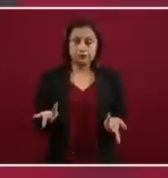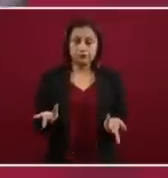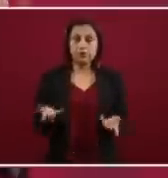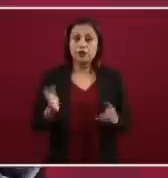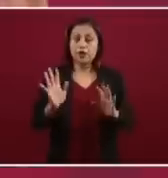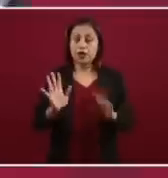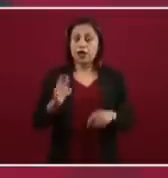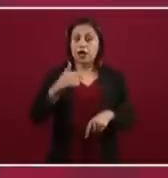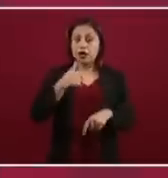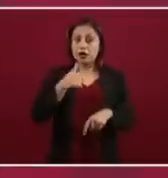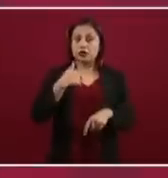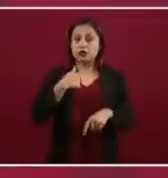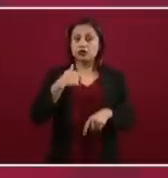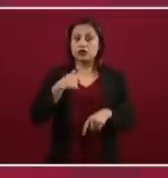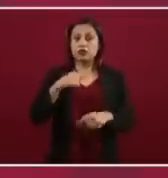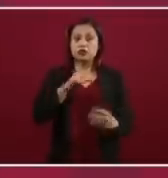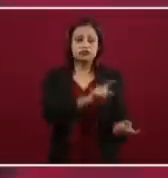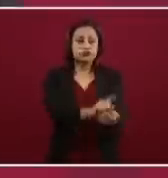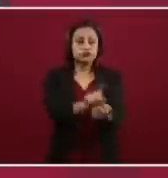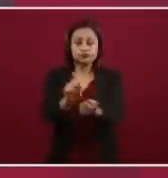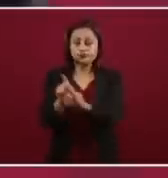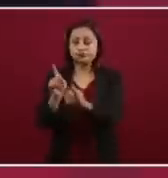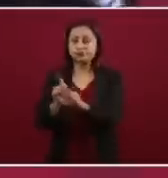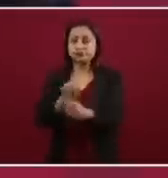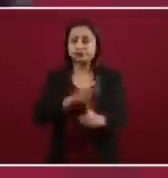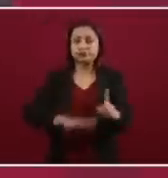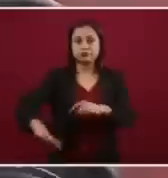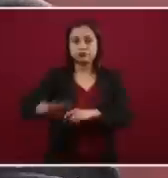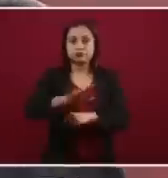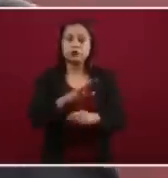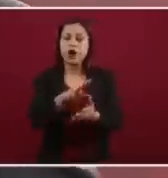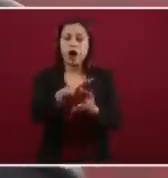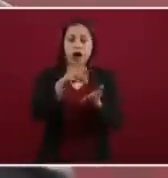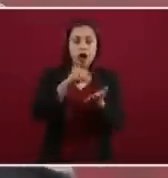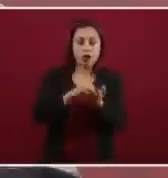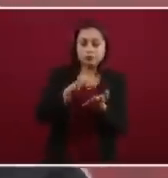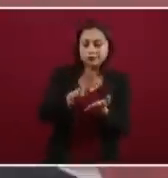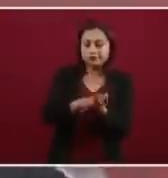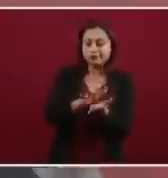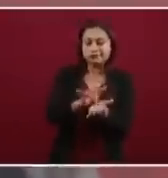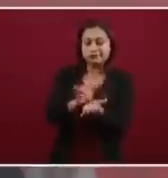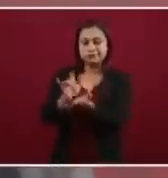de abajo, donde